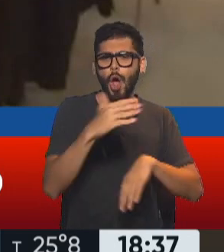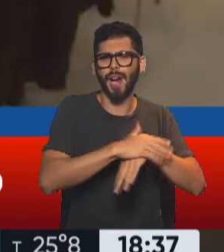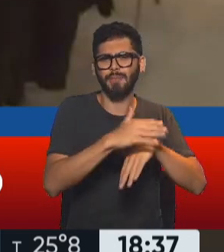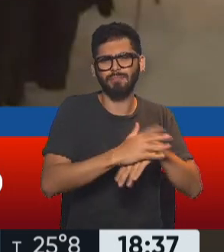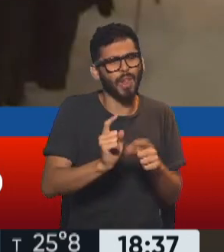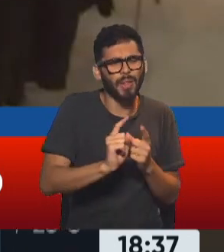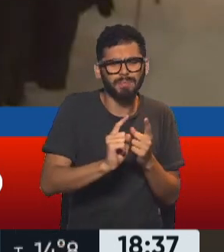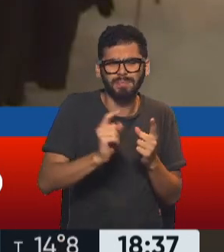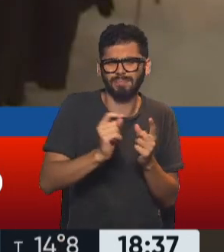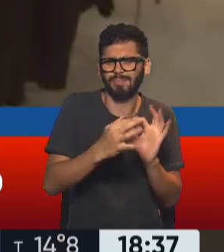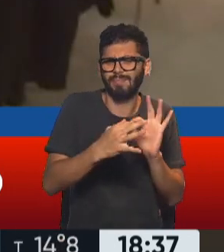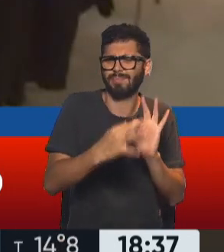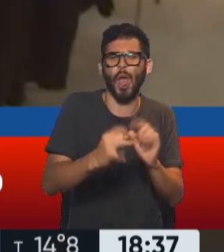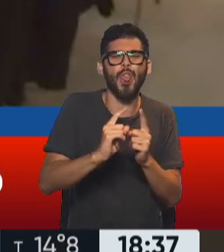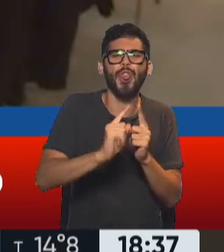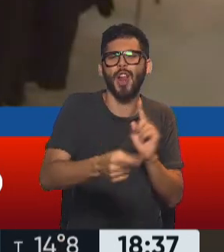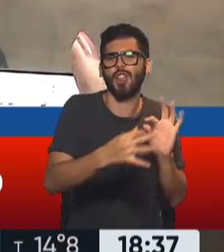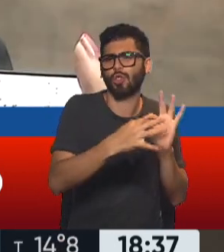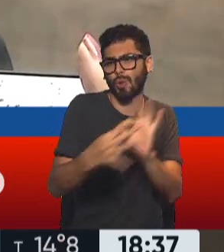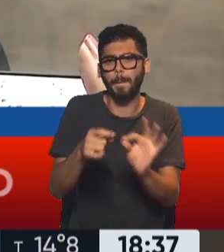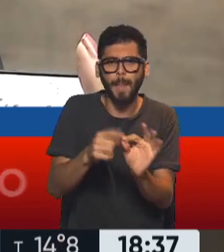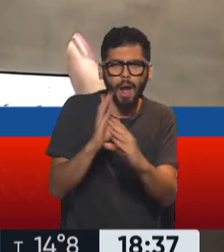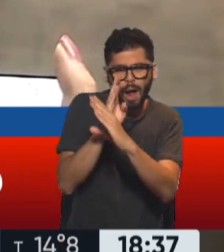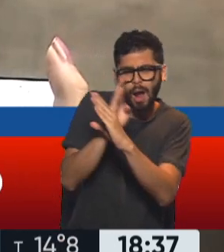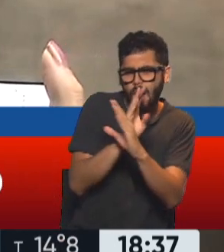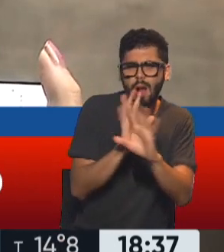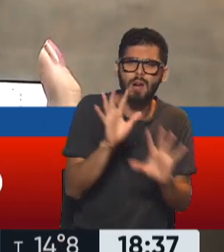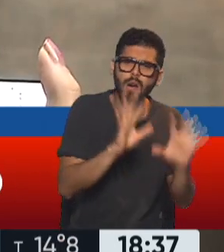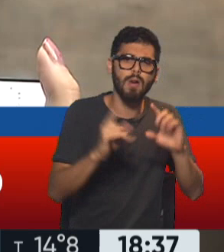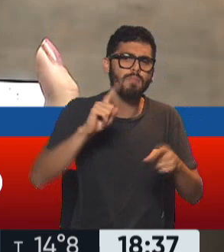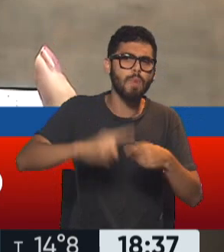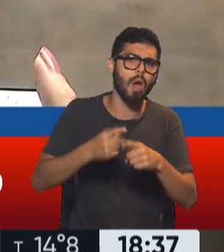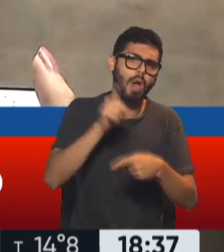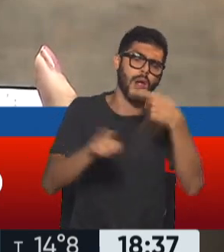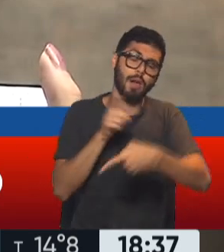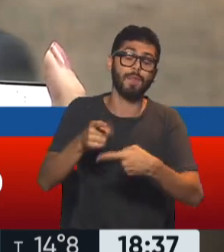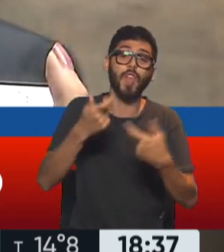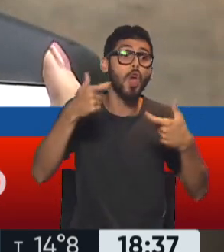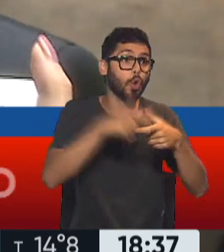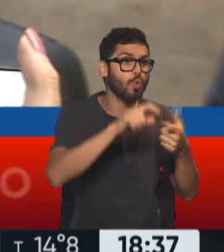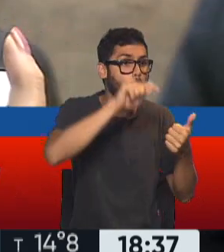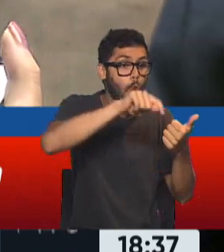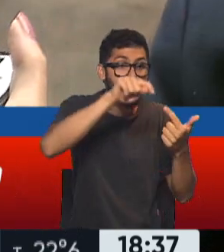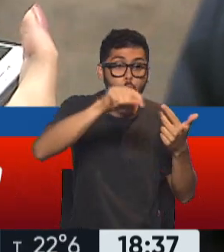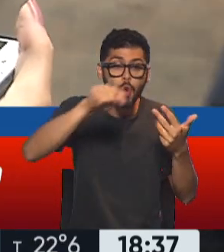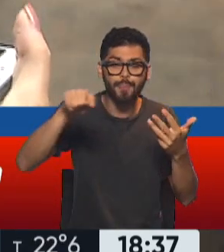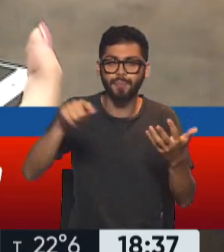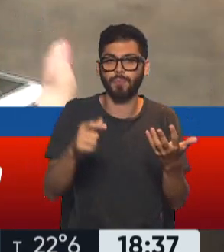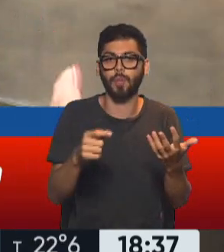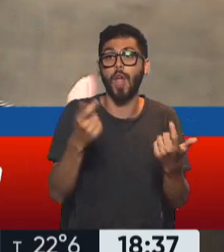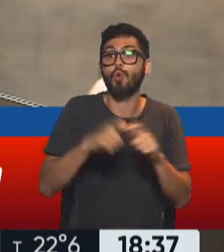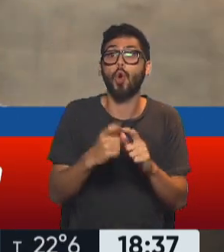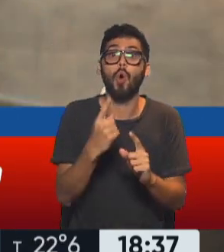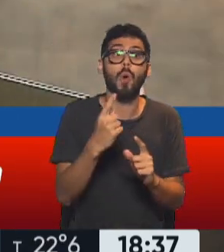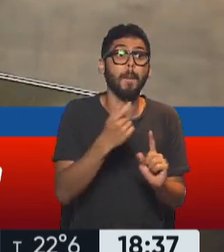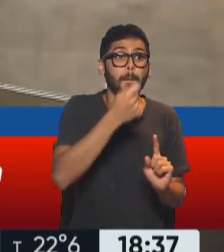en el armado de este espionaje ilegal y la persecución política. Si uno sigue la saga de esas reuniones a las que usted hace referencia, no fue la única que